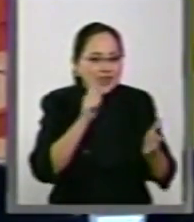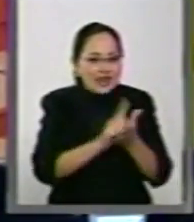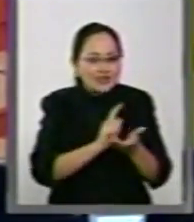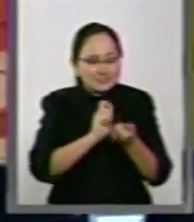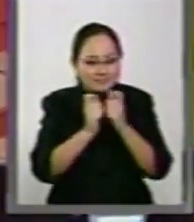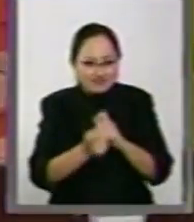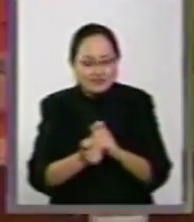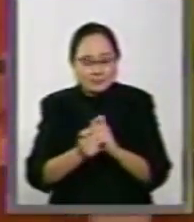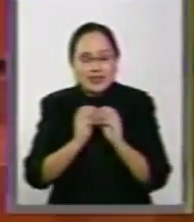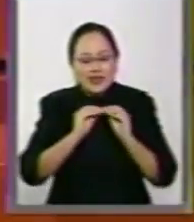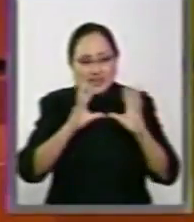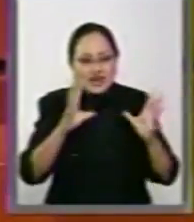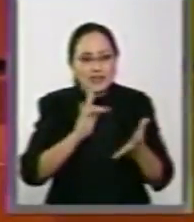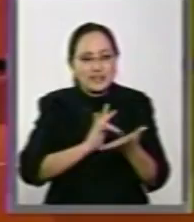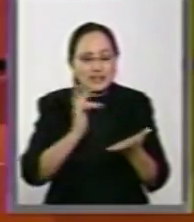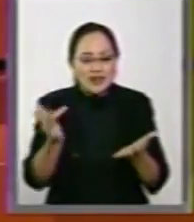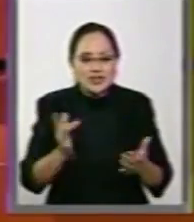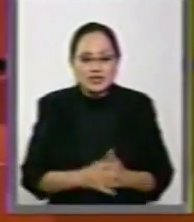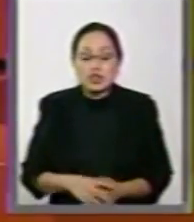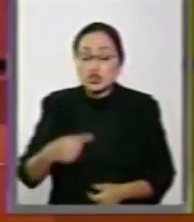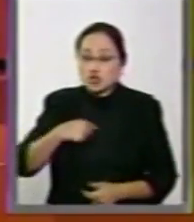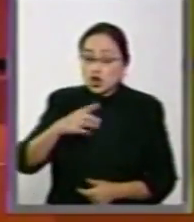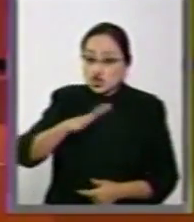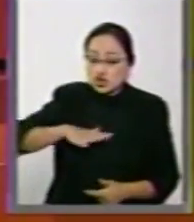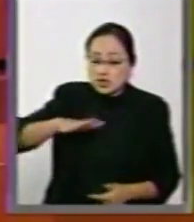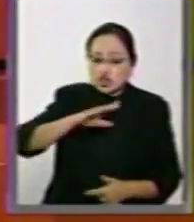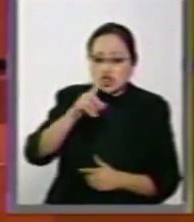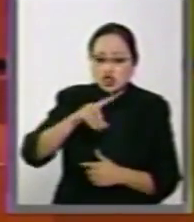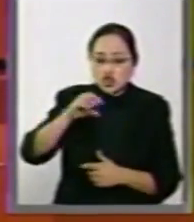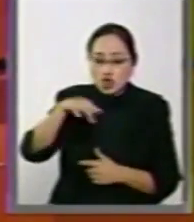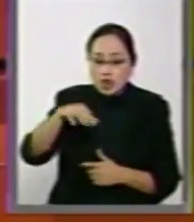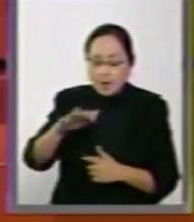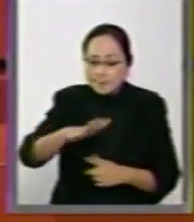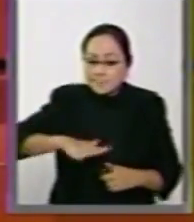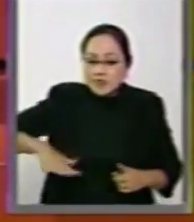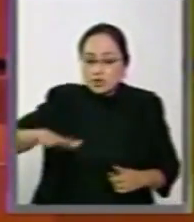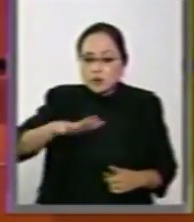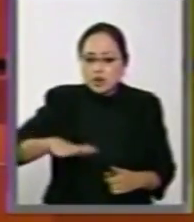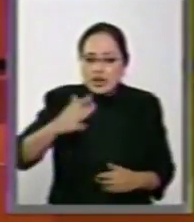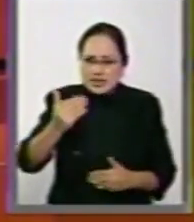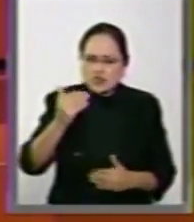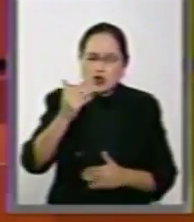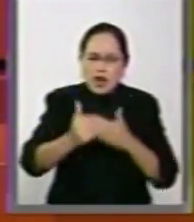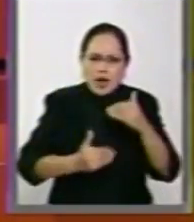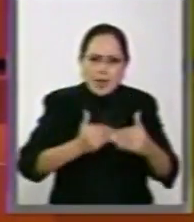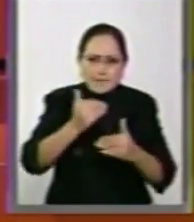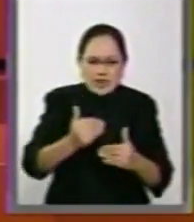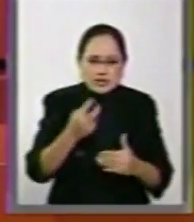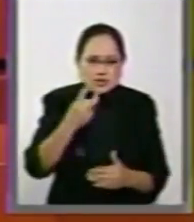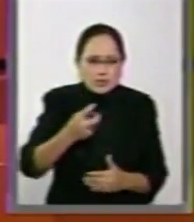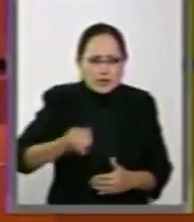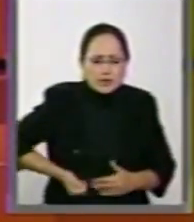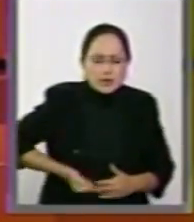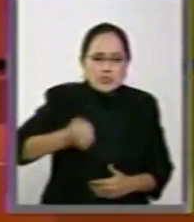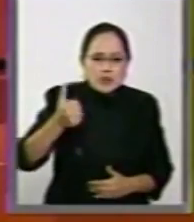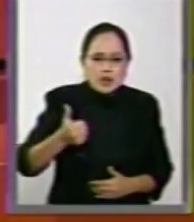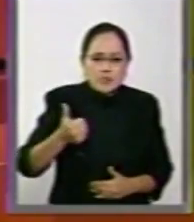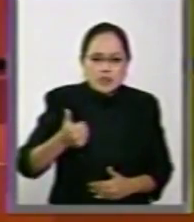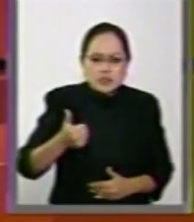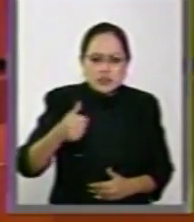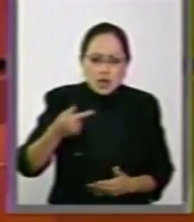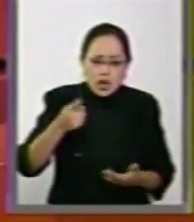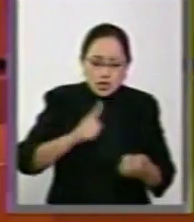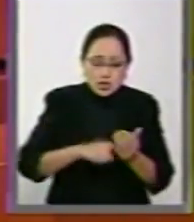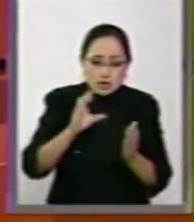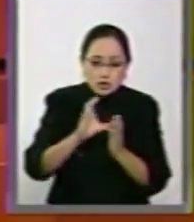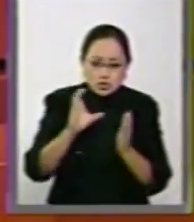ver, yo me refería a las zonas metropolitanas como uno de los avances de la reforma, al que por primera vez en la